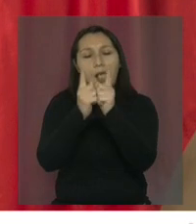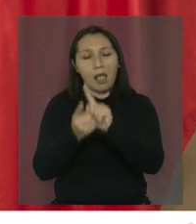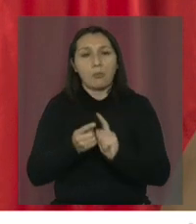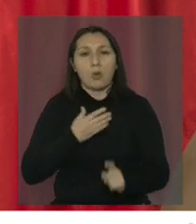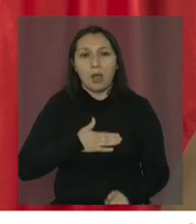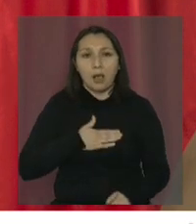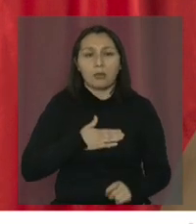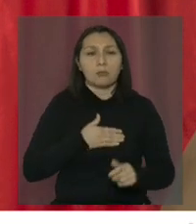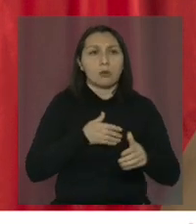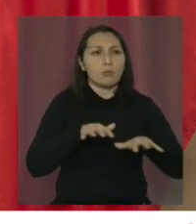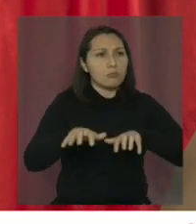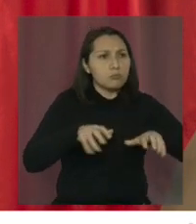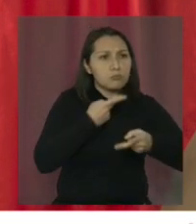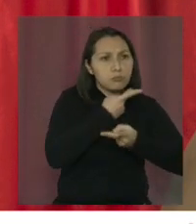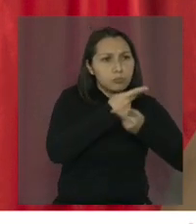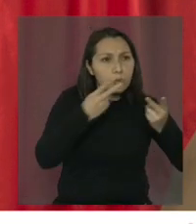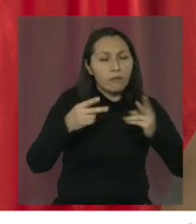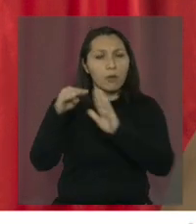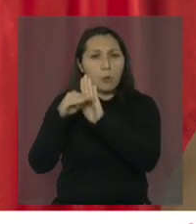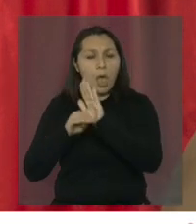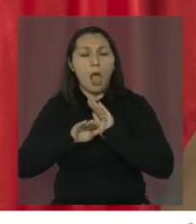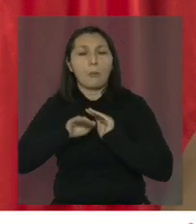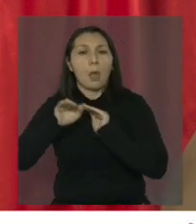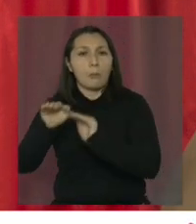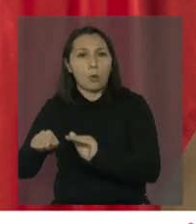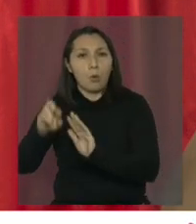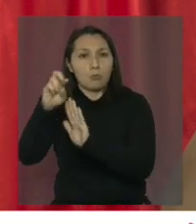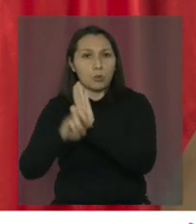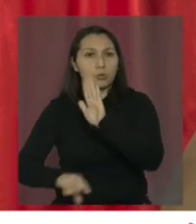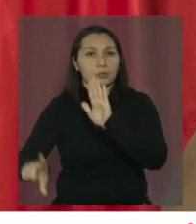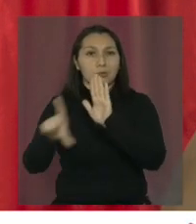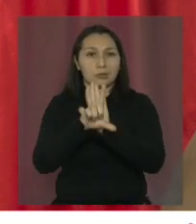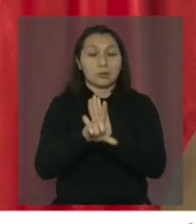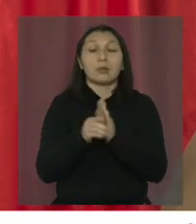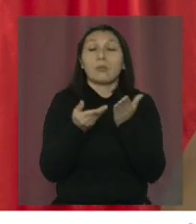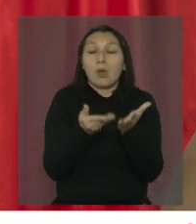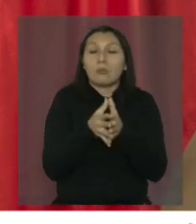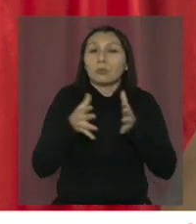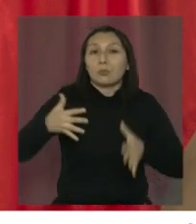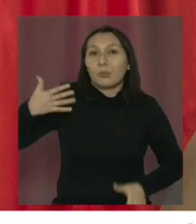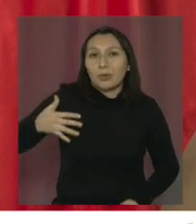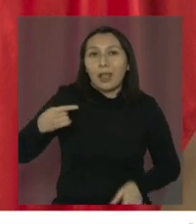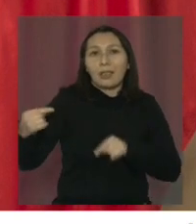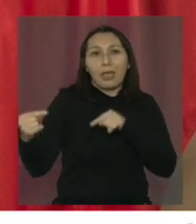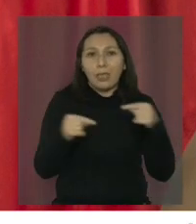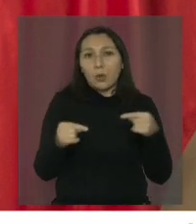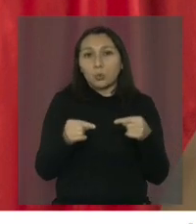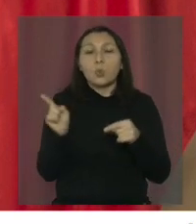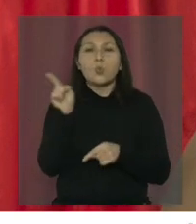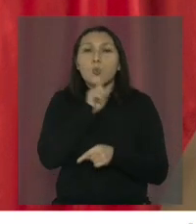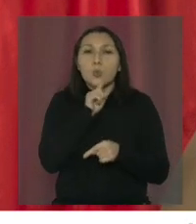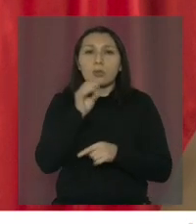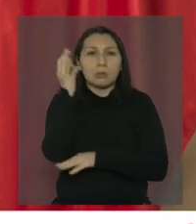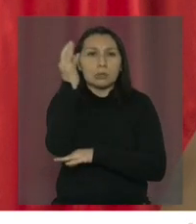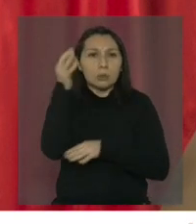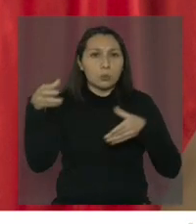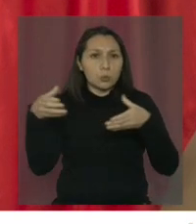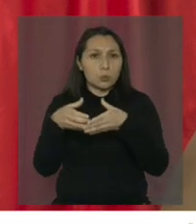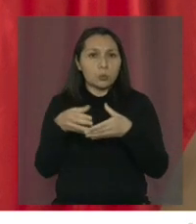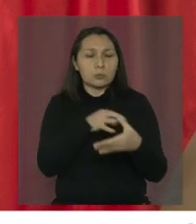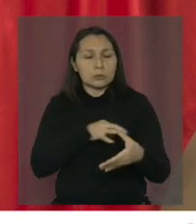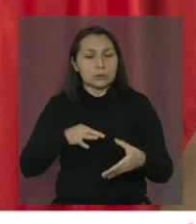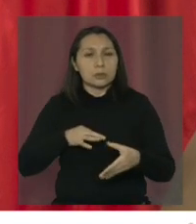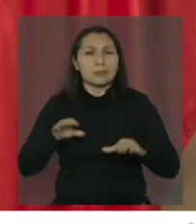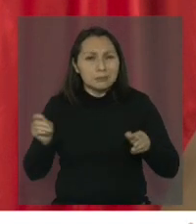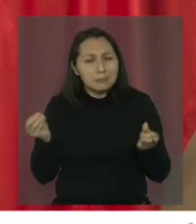políticas públicas pero programas de apoyo proyectos de ley y por eso es tan importante lo que discutimos en el último gabinete que reforcemos